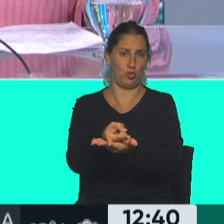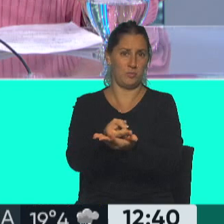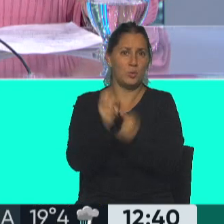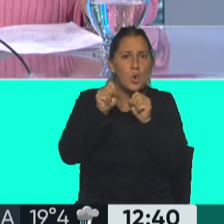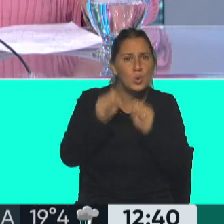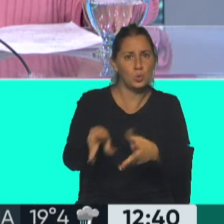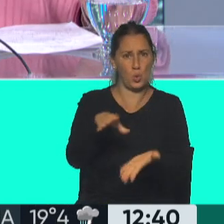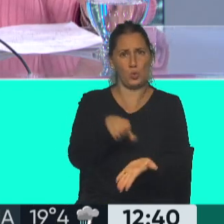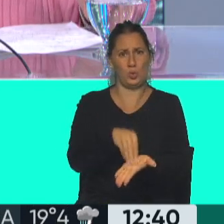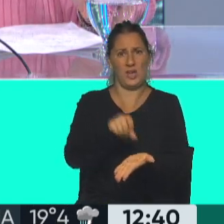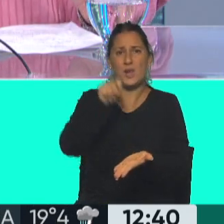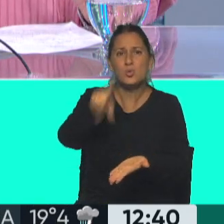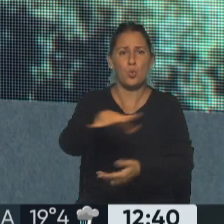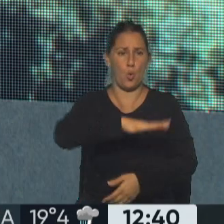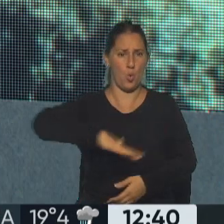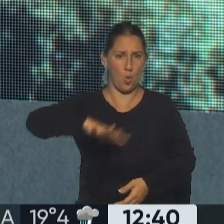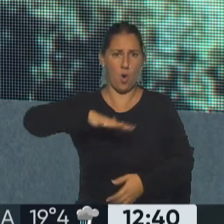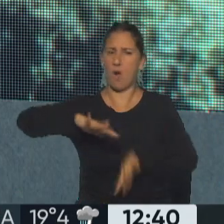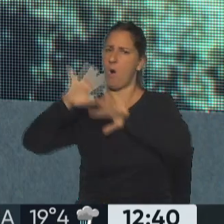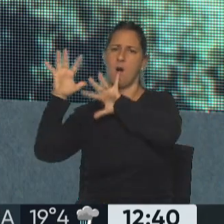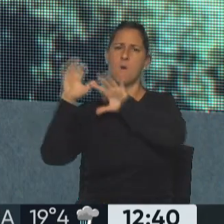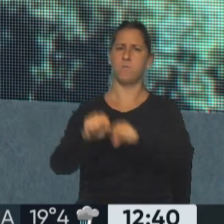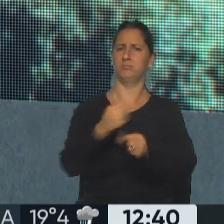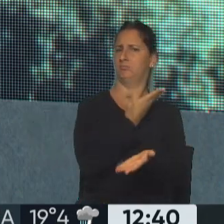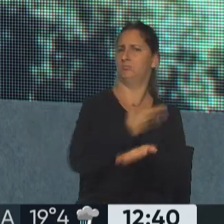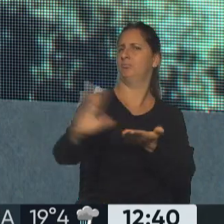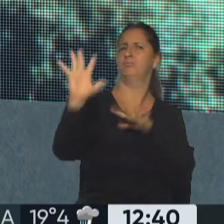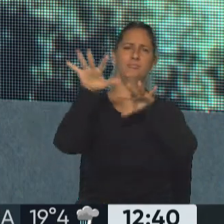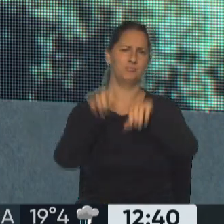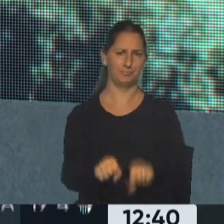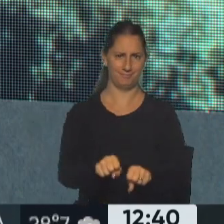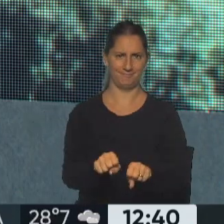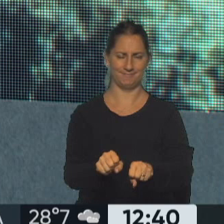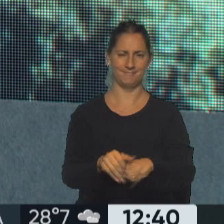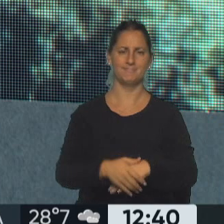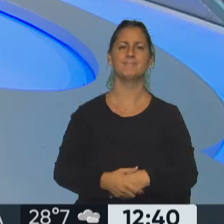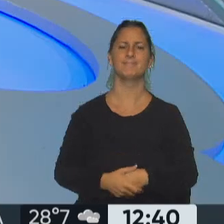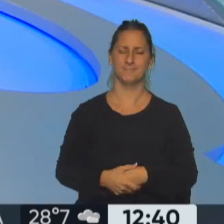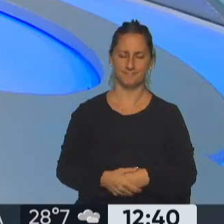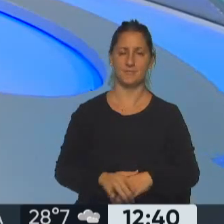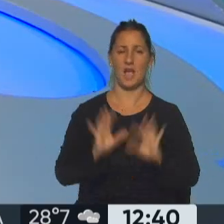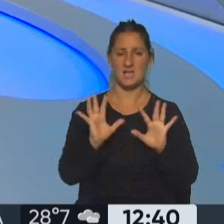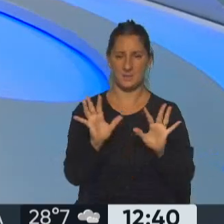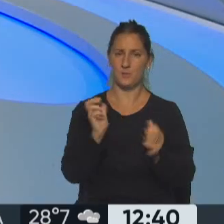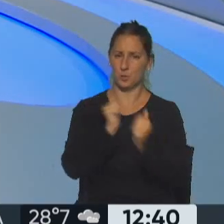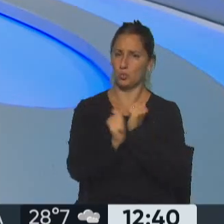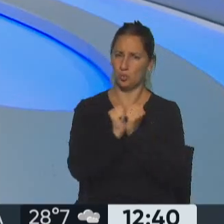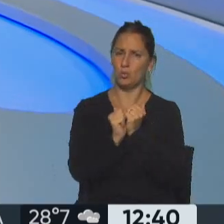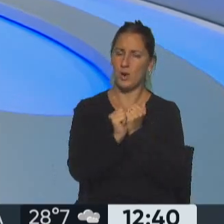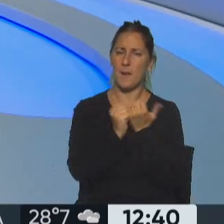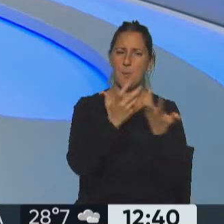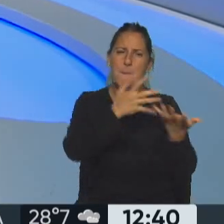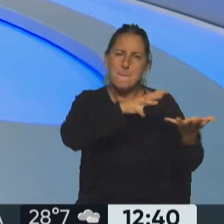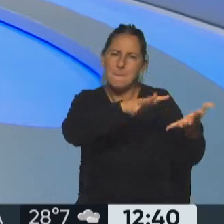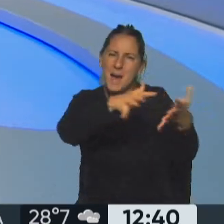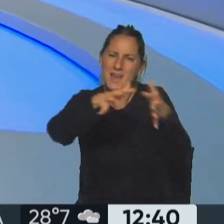sus tierras casi a la fuerza no que fue eso en realidad exactamente historias muy muy similares